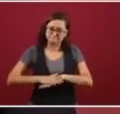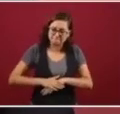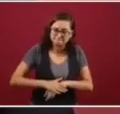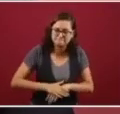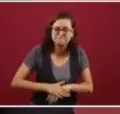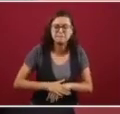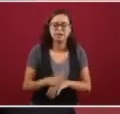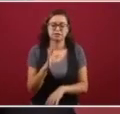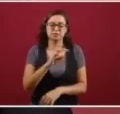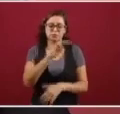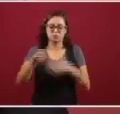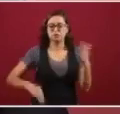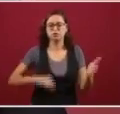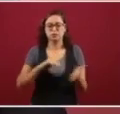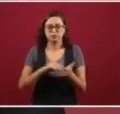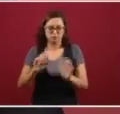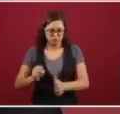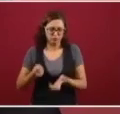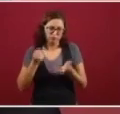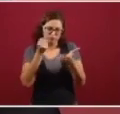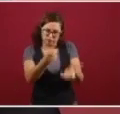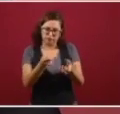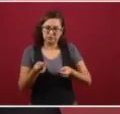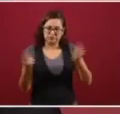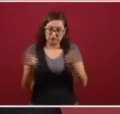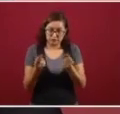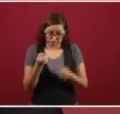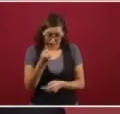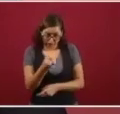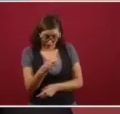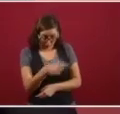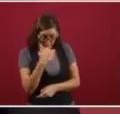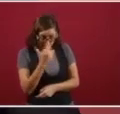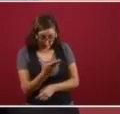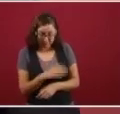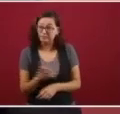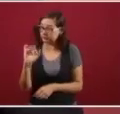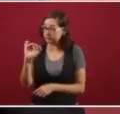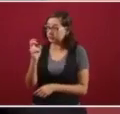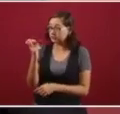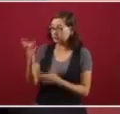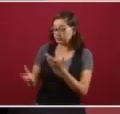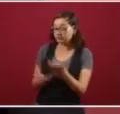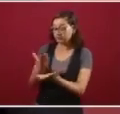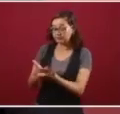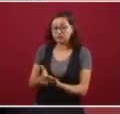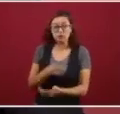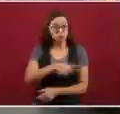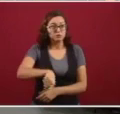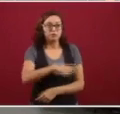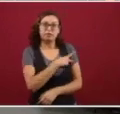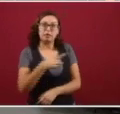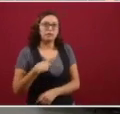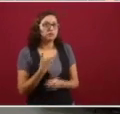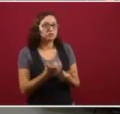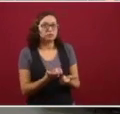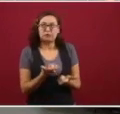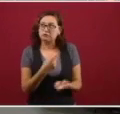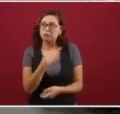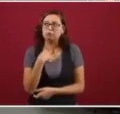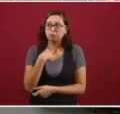municipios tengan más presupuesto. Ese es su planteamiento. Ese es mi planteamiento. Sí, bueno. Porque están ahogados en deudas.